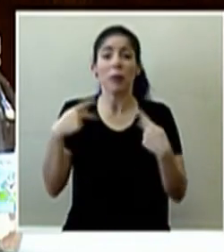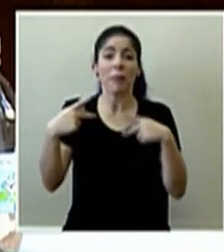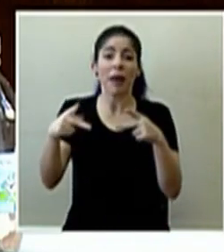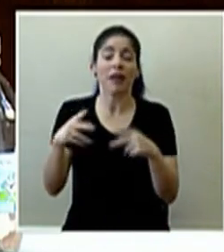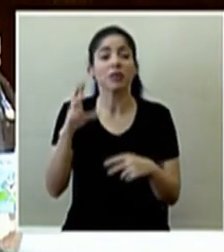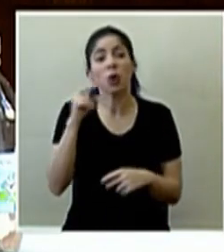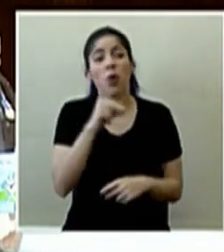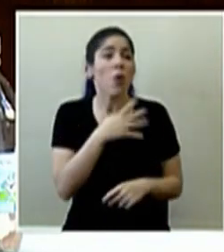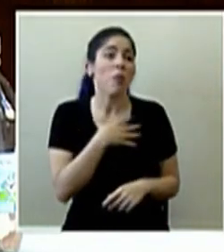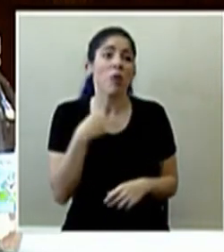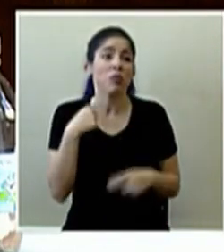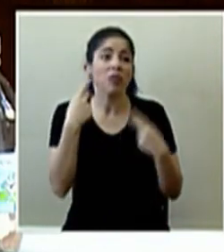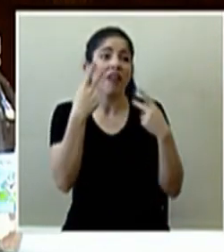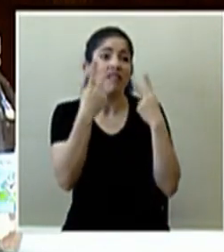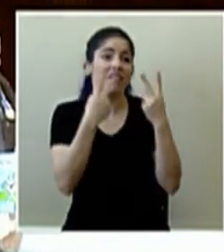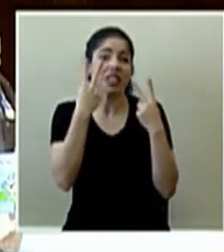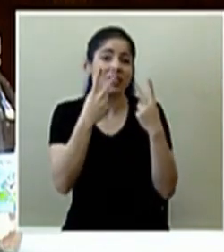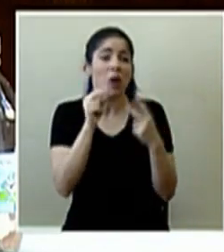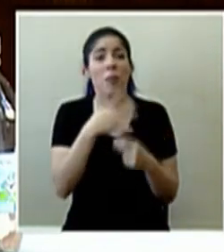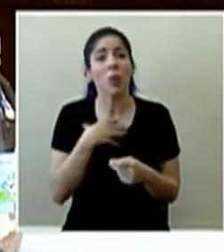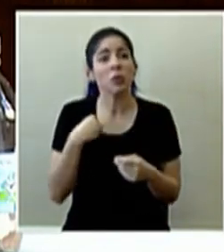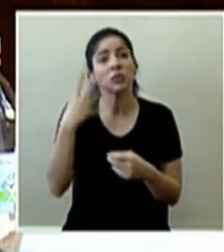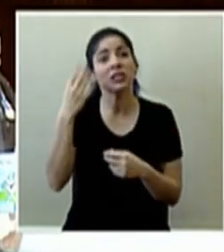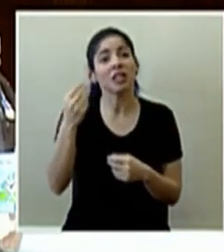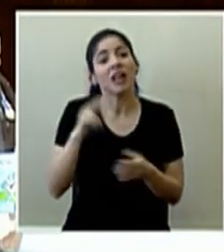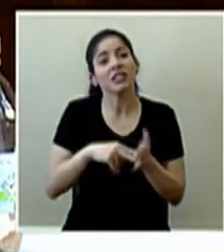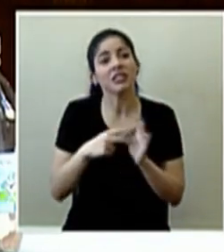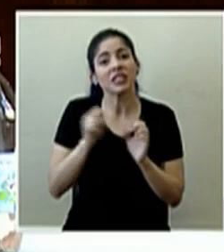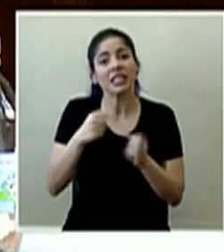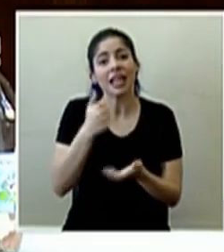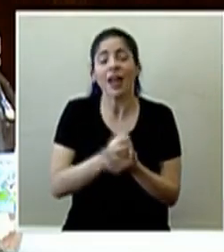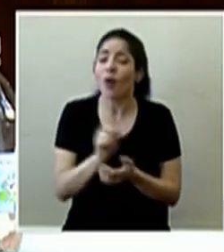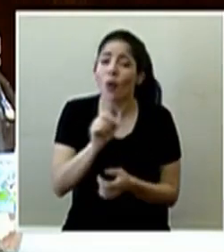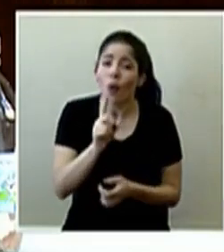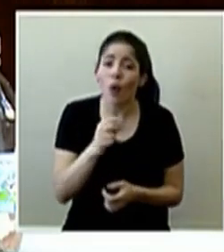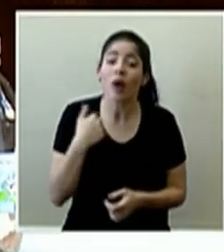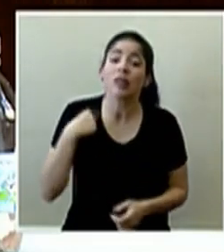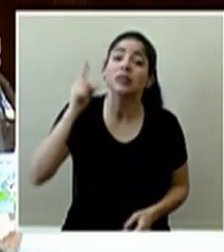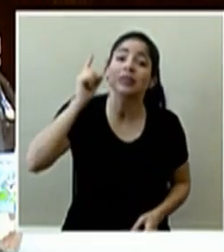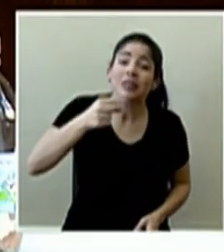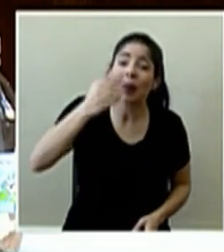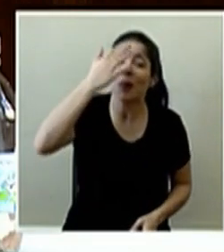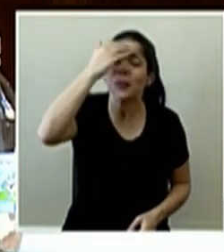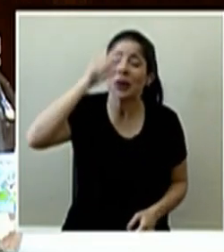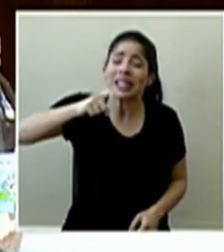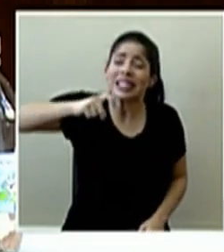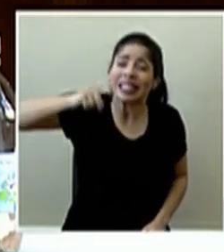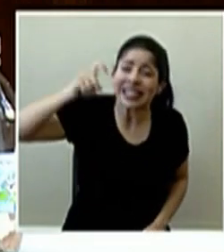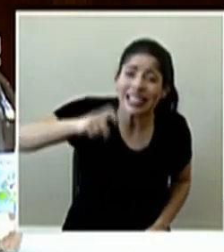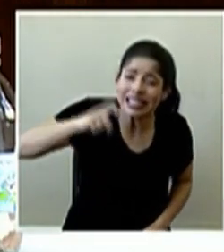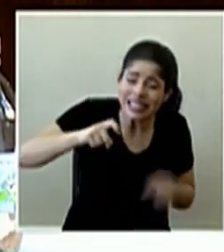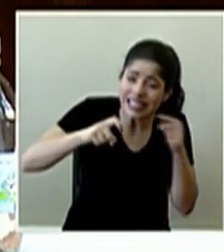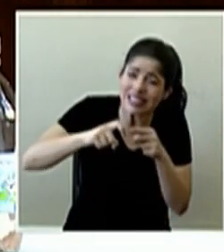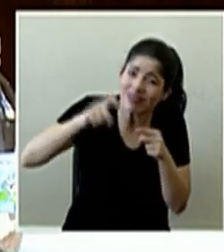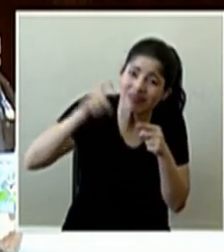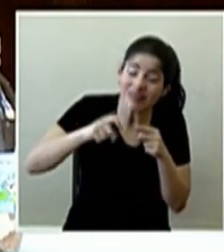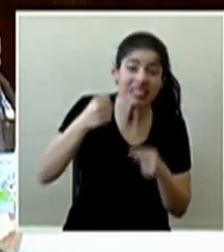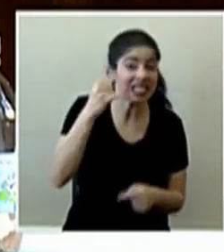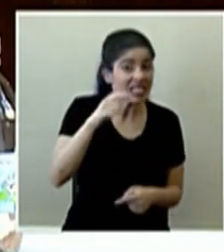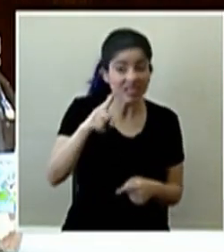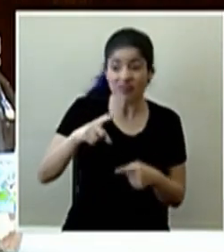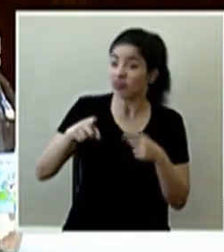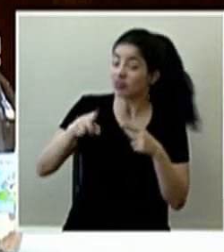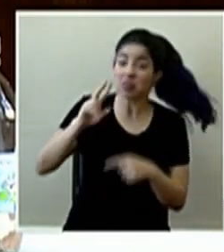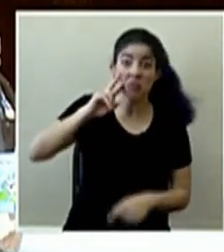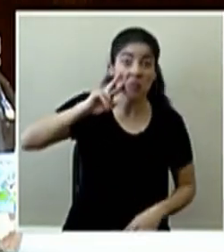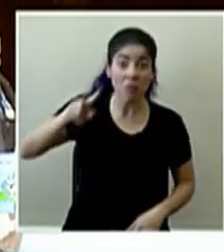o no nos guste visitar y no nos guste salir por ahí, no, lo hicimos porque es estrictamente necesario. Si no tienes en